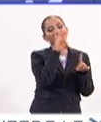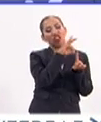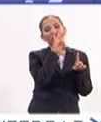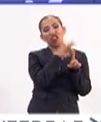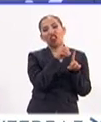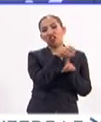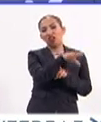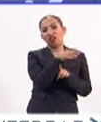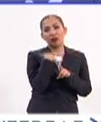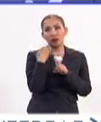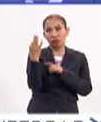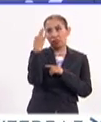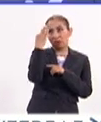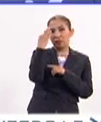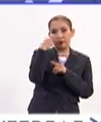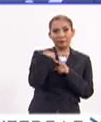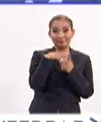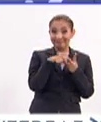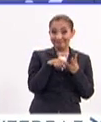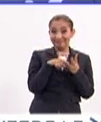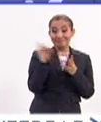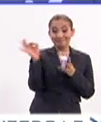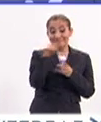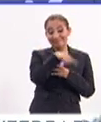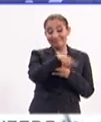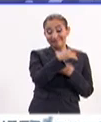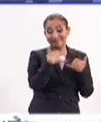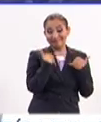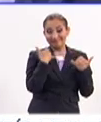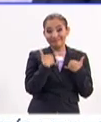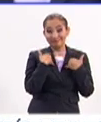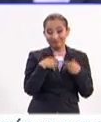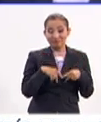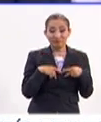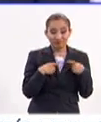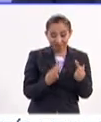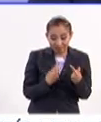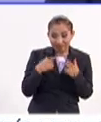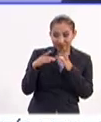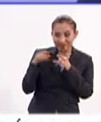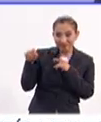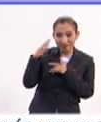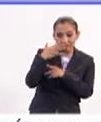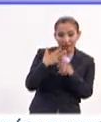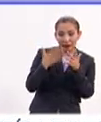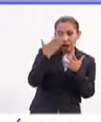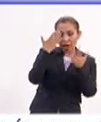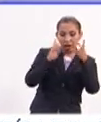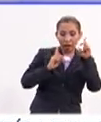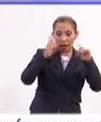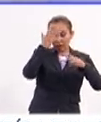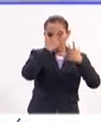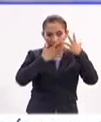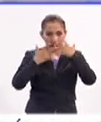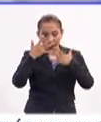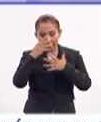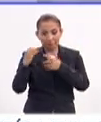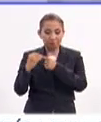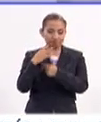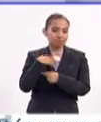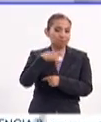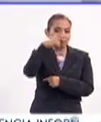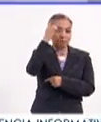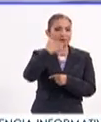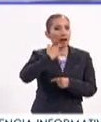mala influencia, ¿no? Entonces, obviamente, si ellos están en contacto con eso y no saben cómo enfrentar, entonces